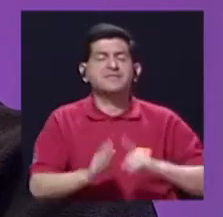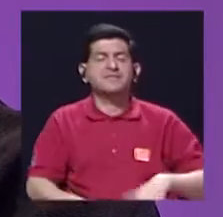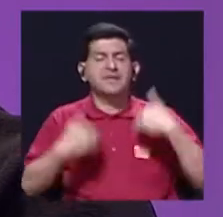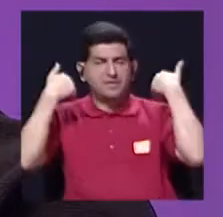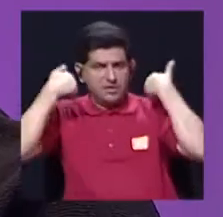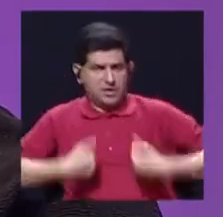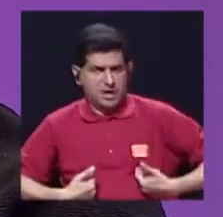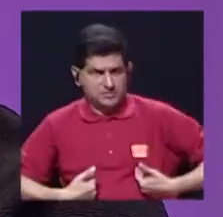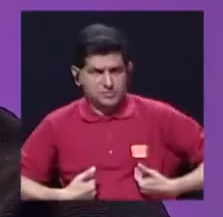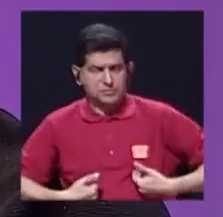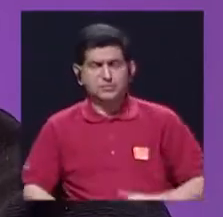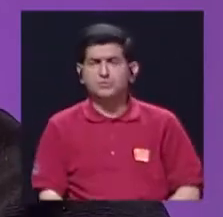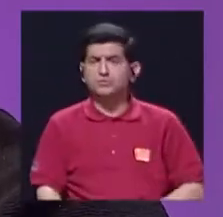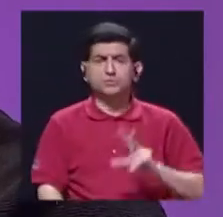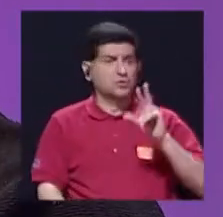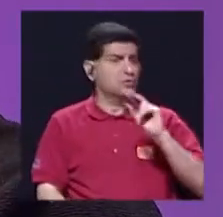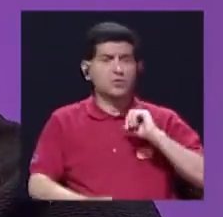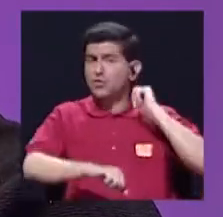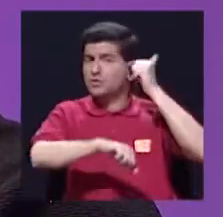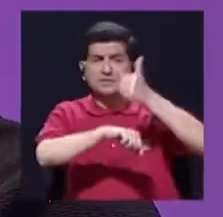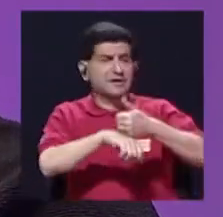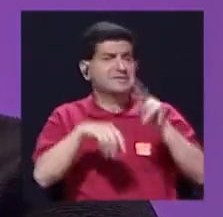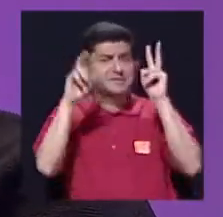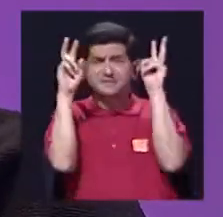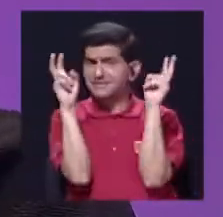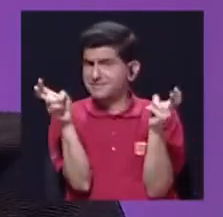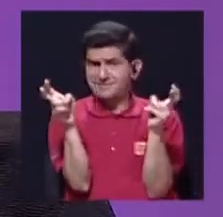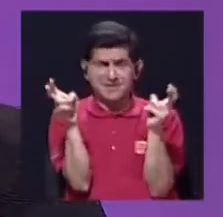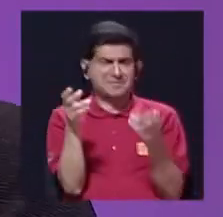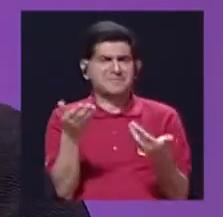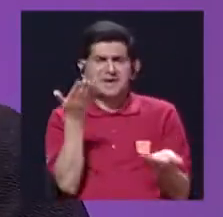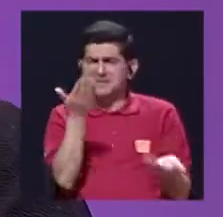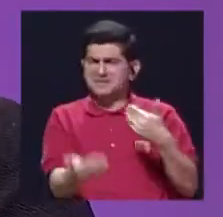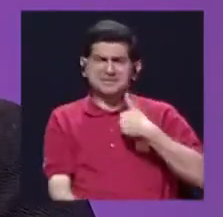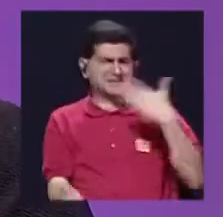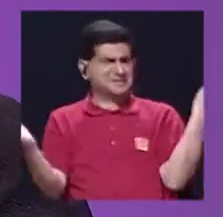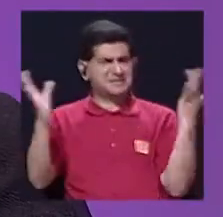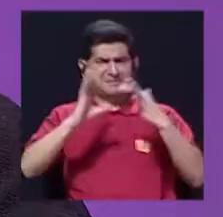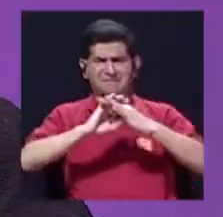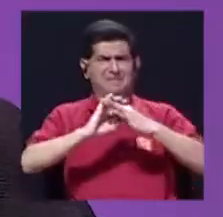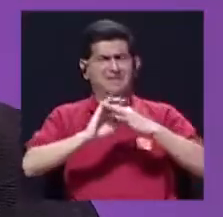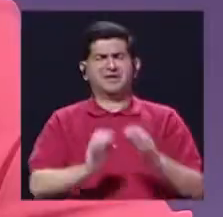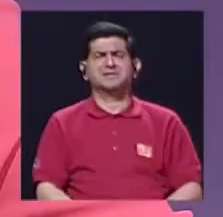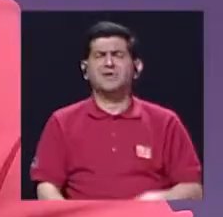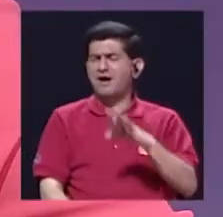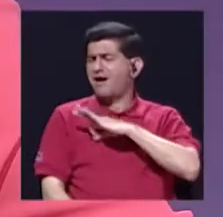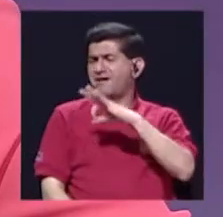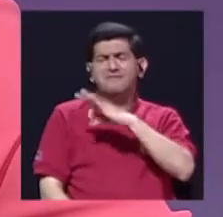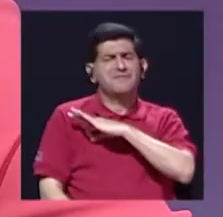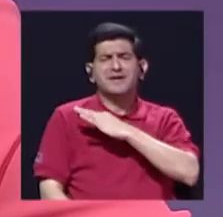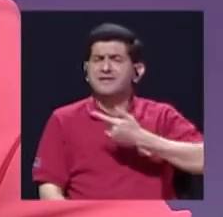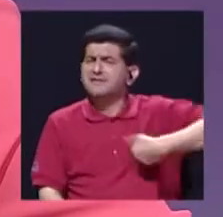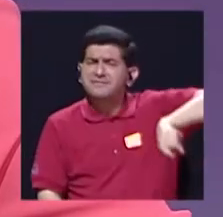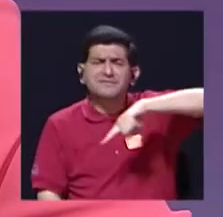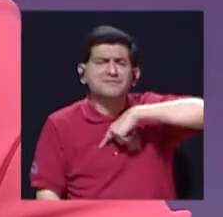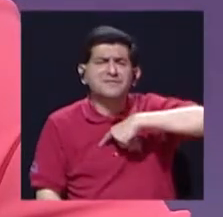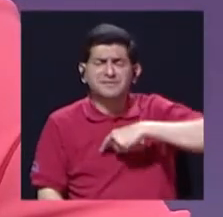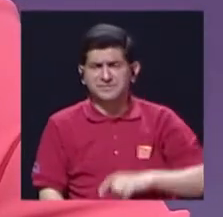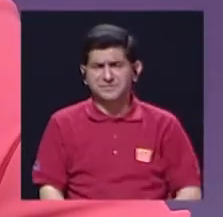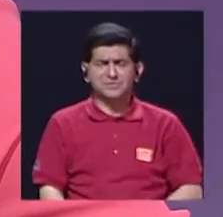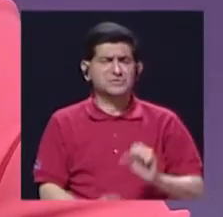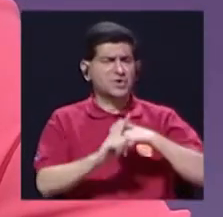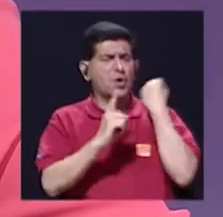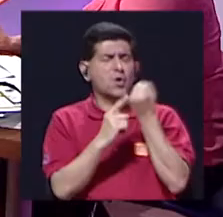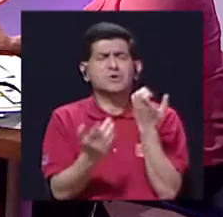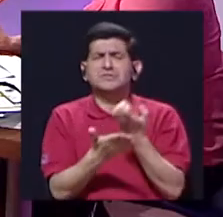que no estamos planteando un tema que tenga que ver con beneficios para nosotras, con